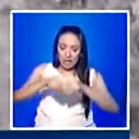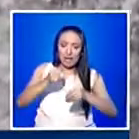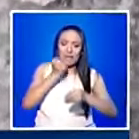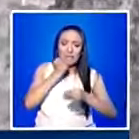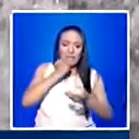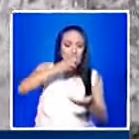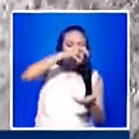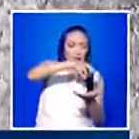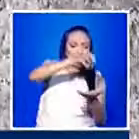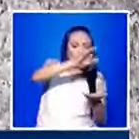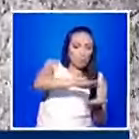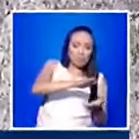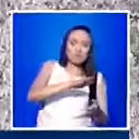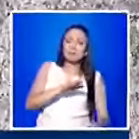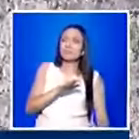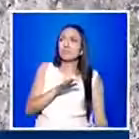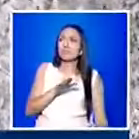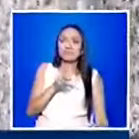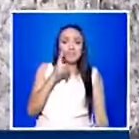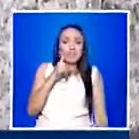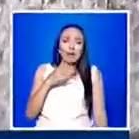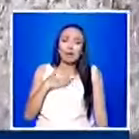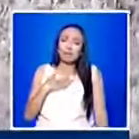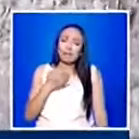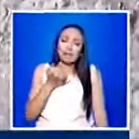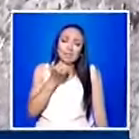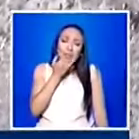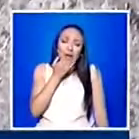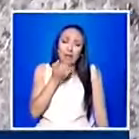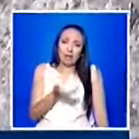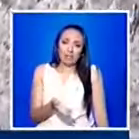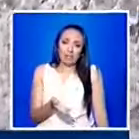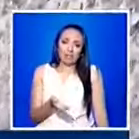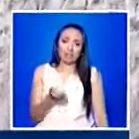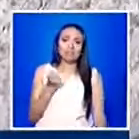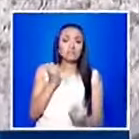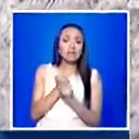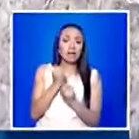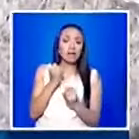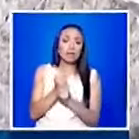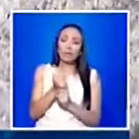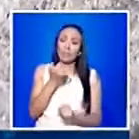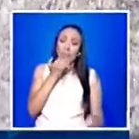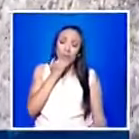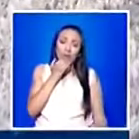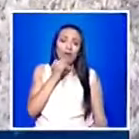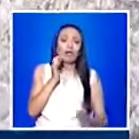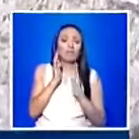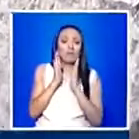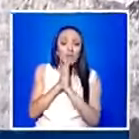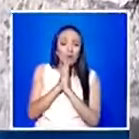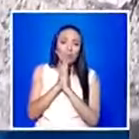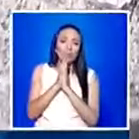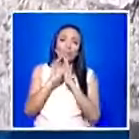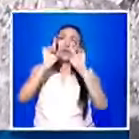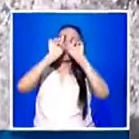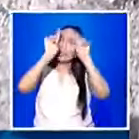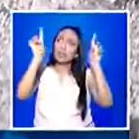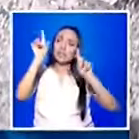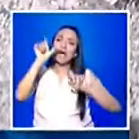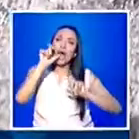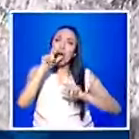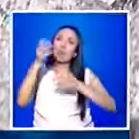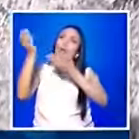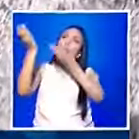El trabajo en sí, para mí, está mal hecho. Que, por favor, solicitamos a la empresa de agua potable